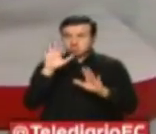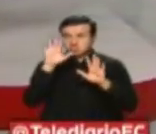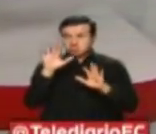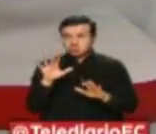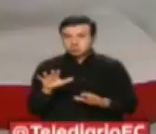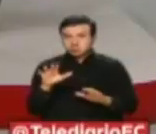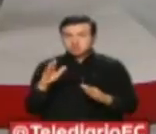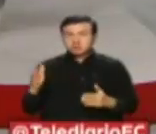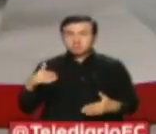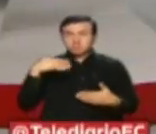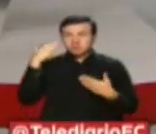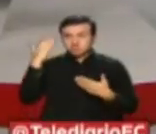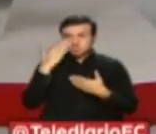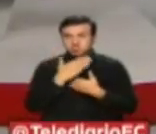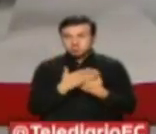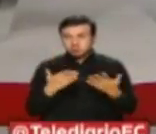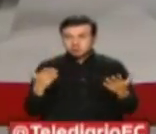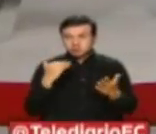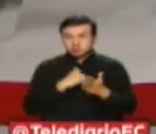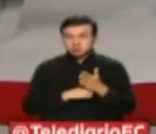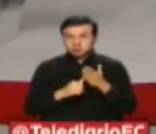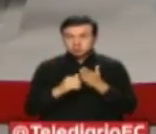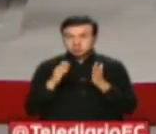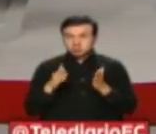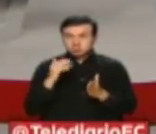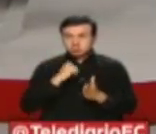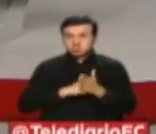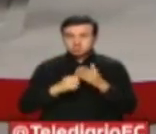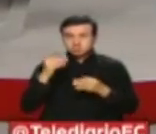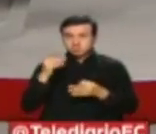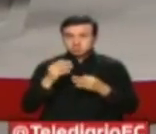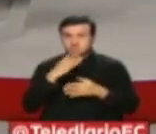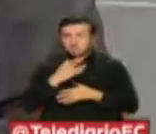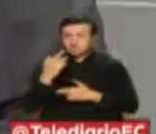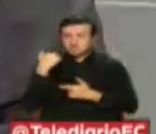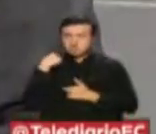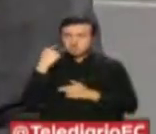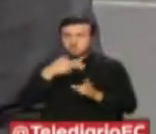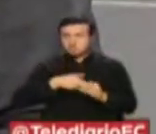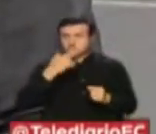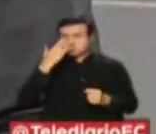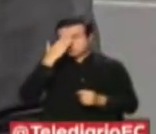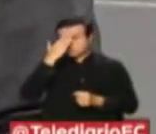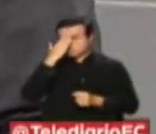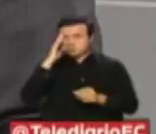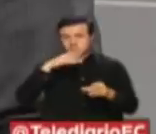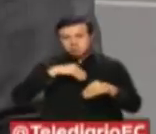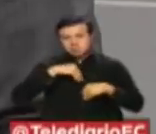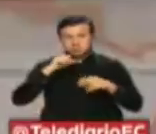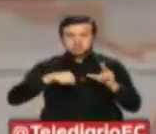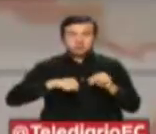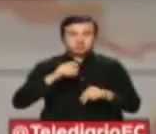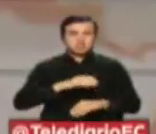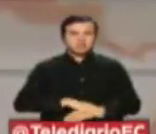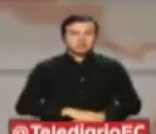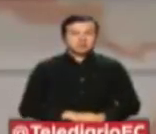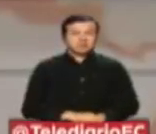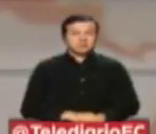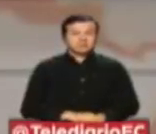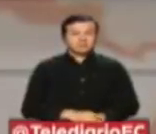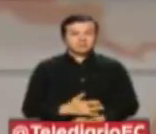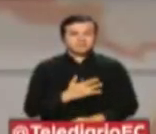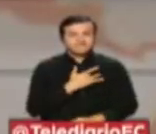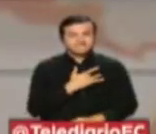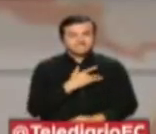de la política y como ministro de justicia encargado esa renuncia sabe usted si será acepta un hedor de esto ha sido un golpe